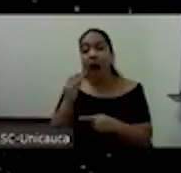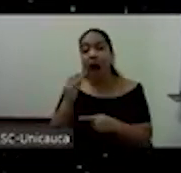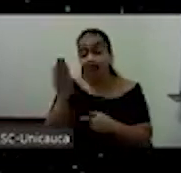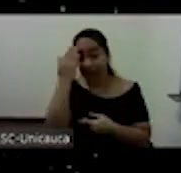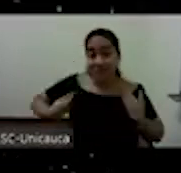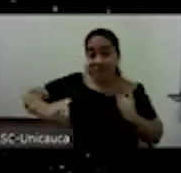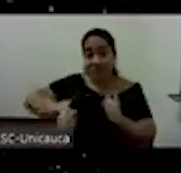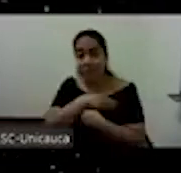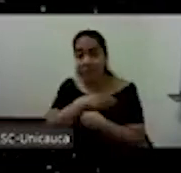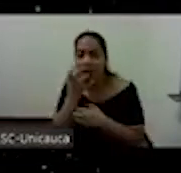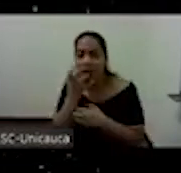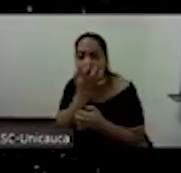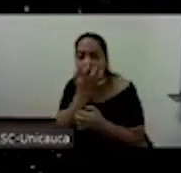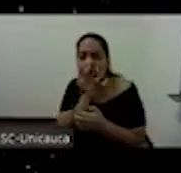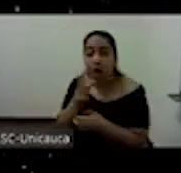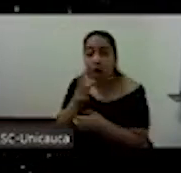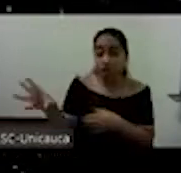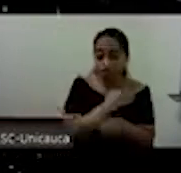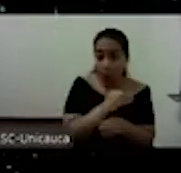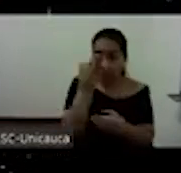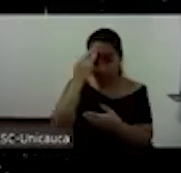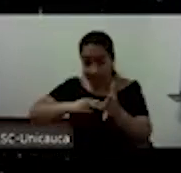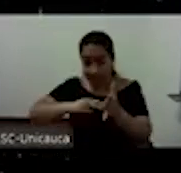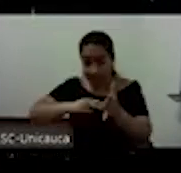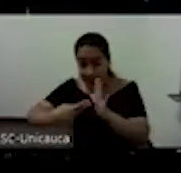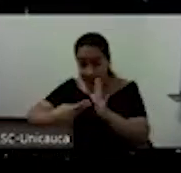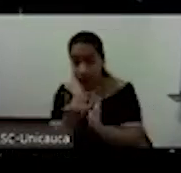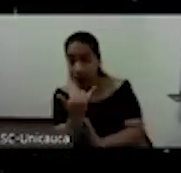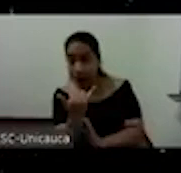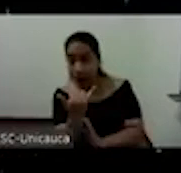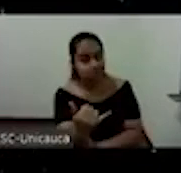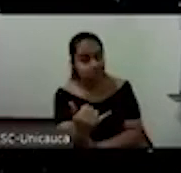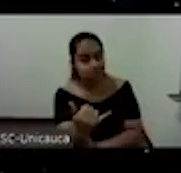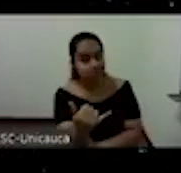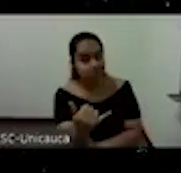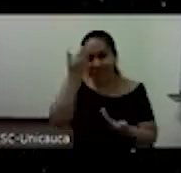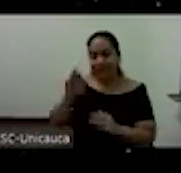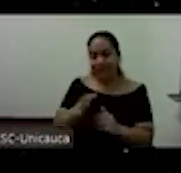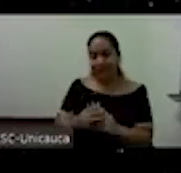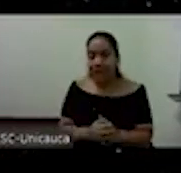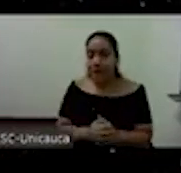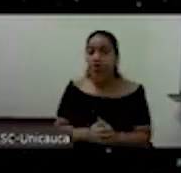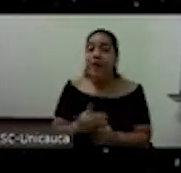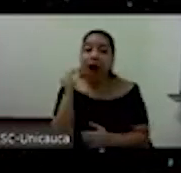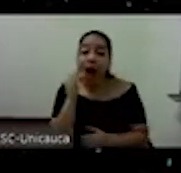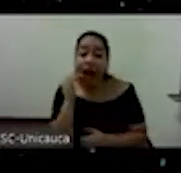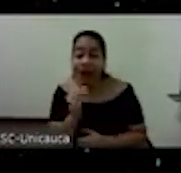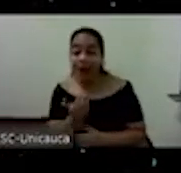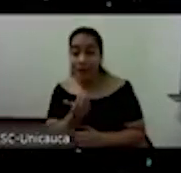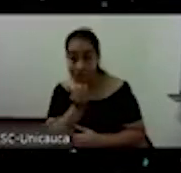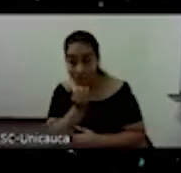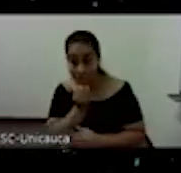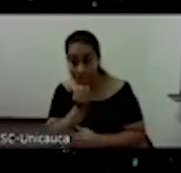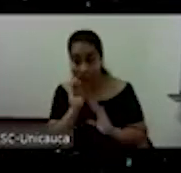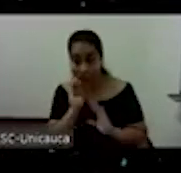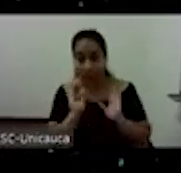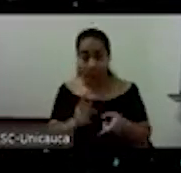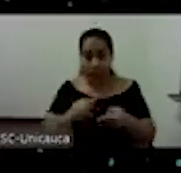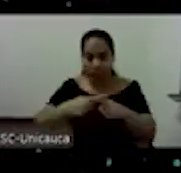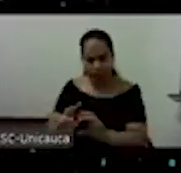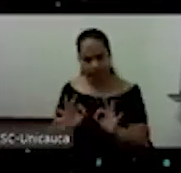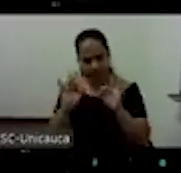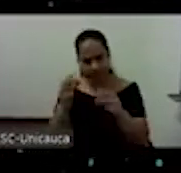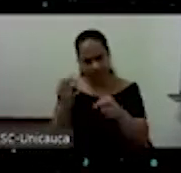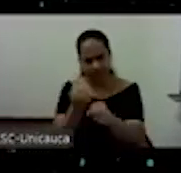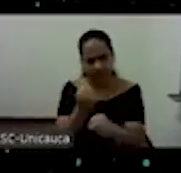pero no todas saben el significado de sus contenidos. Una tejedora para realizar bien su labor